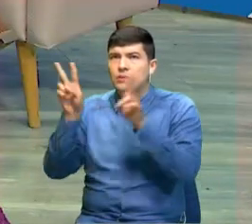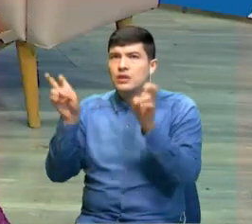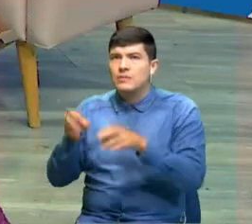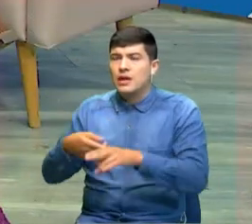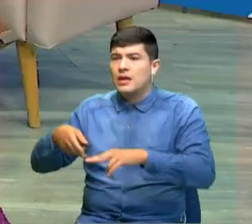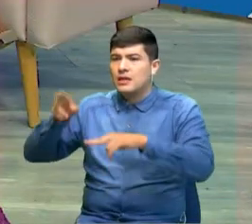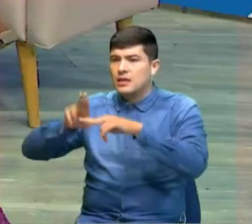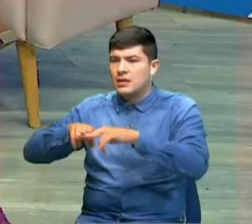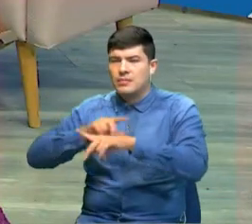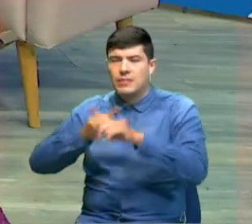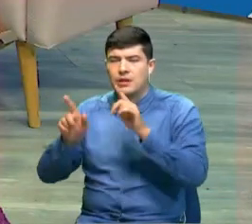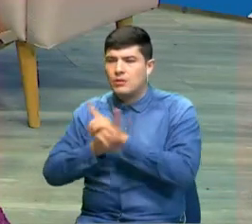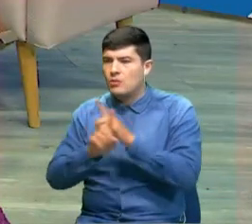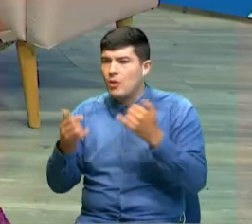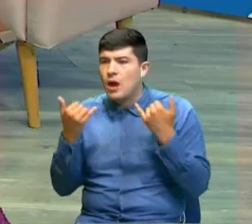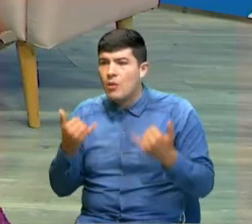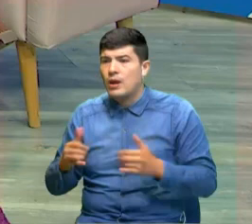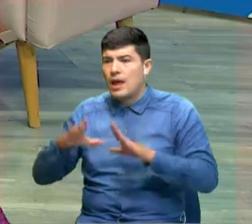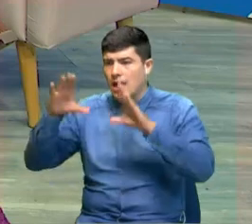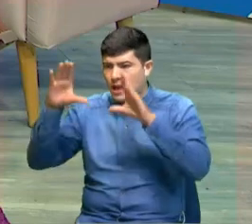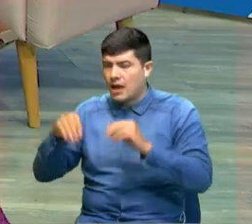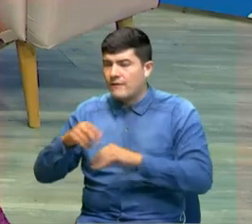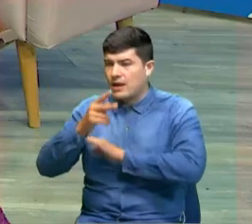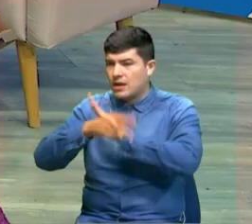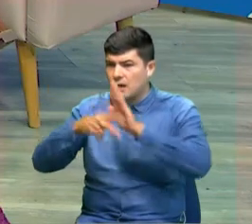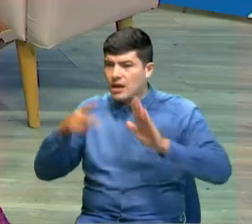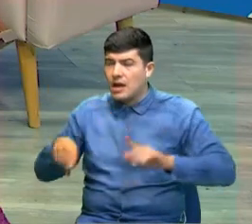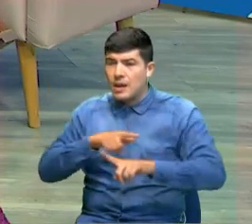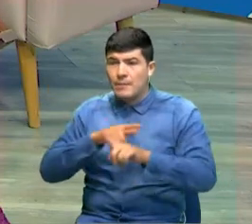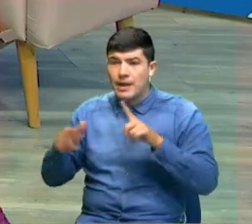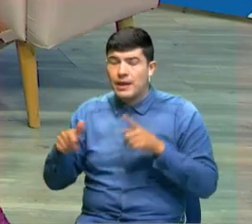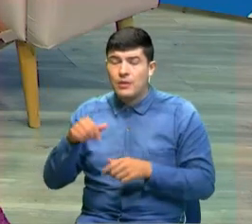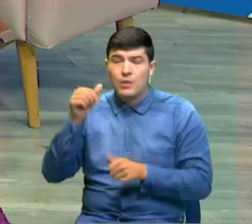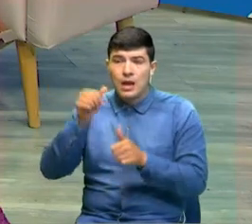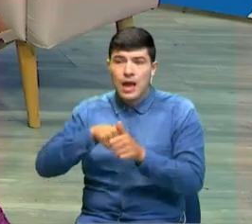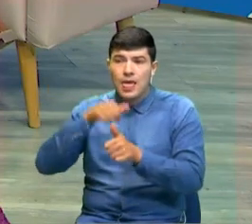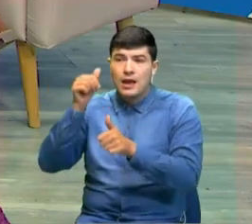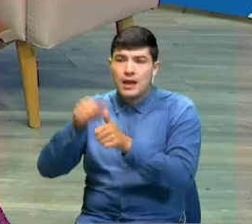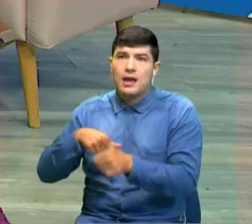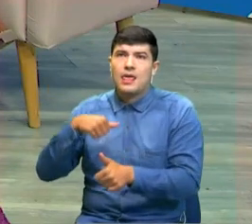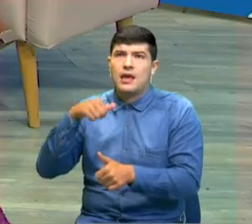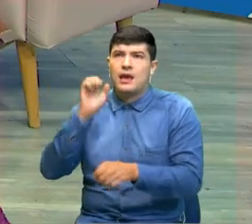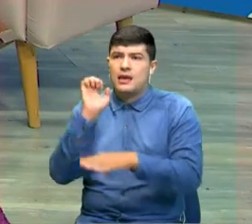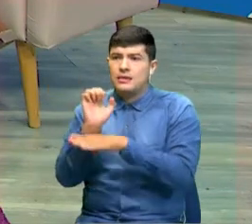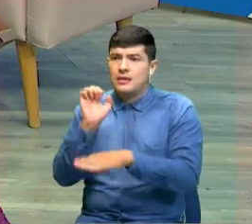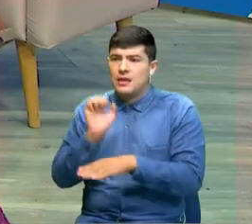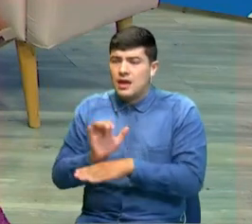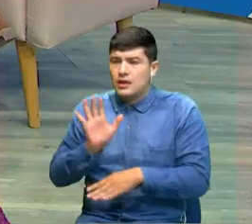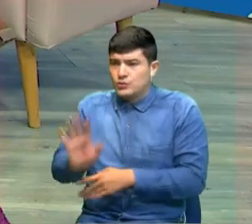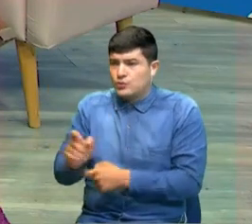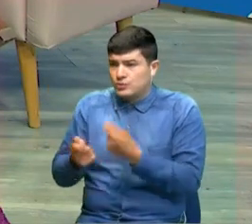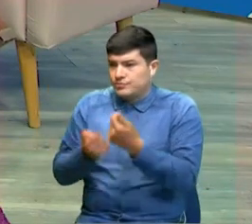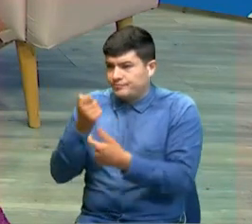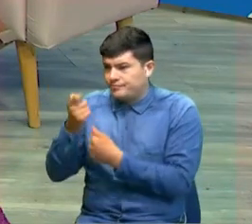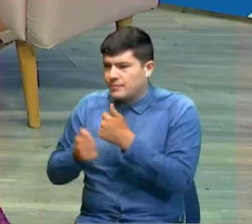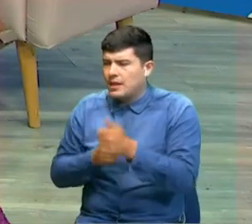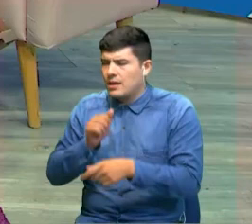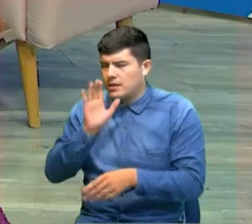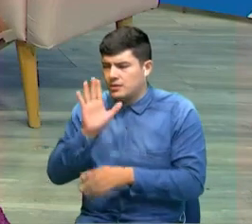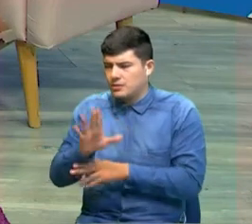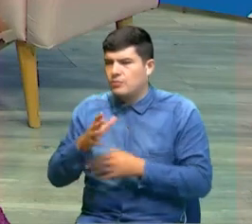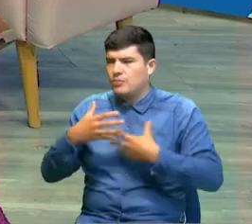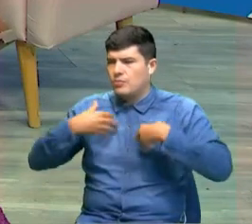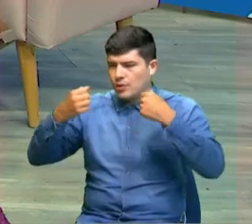Para el tema de los intereses. De los intereses. Eso lo tumbó la Corte, pero cada entidad financiera uh-huh. tiene sus